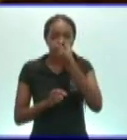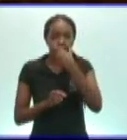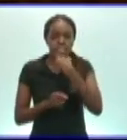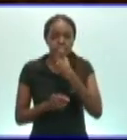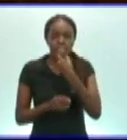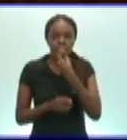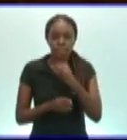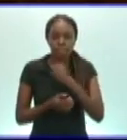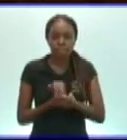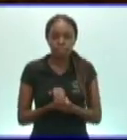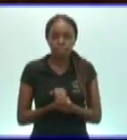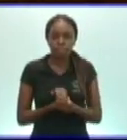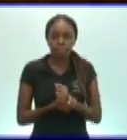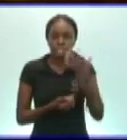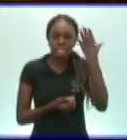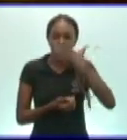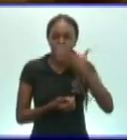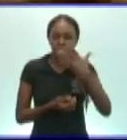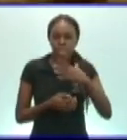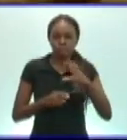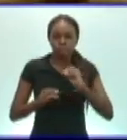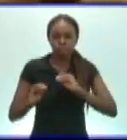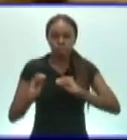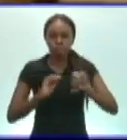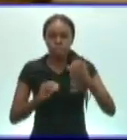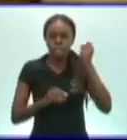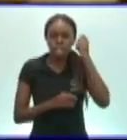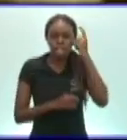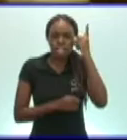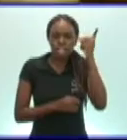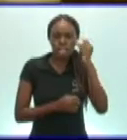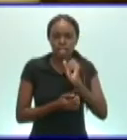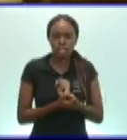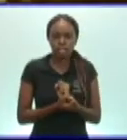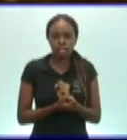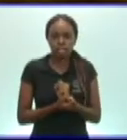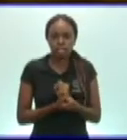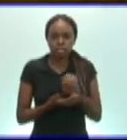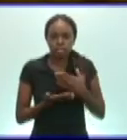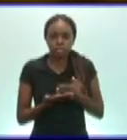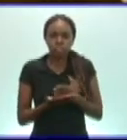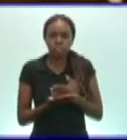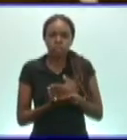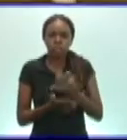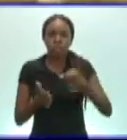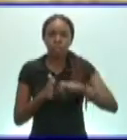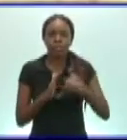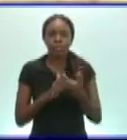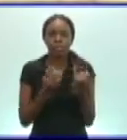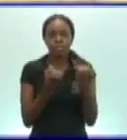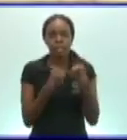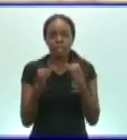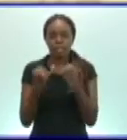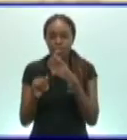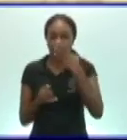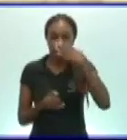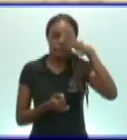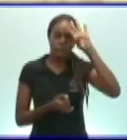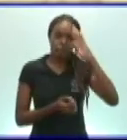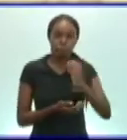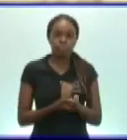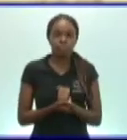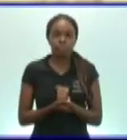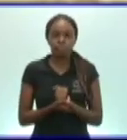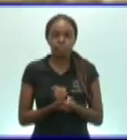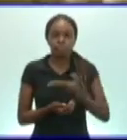Céspedes, quien comparte con los llegados sus ideas de llevar adelante el proyecto de independencia de Cuba. Sus